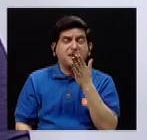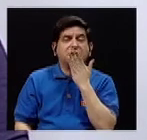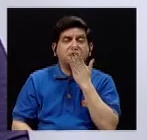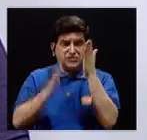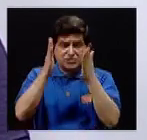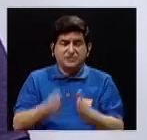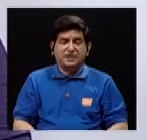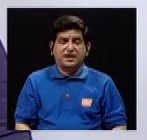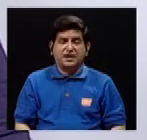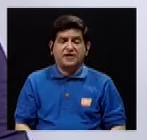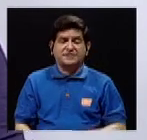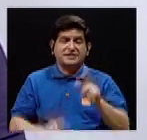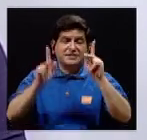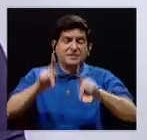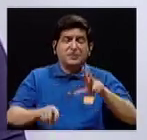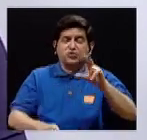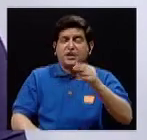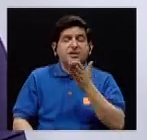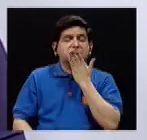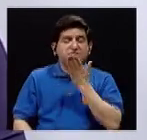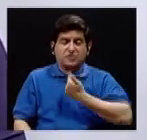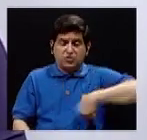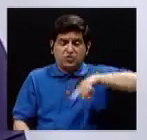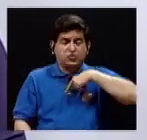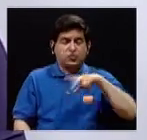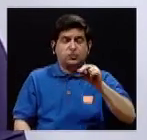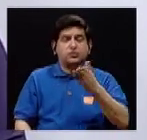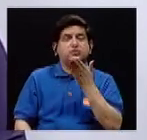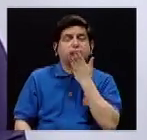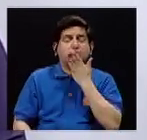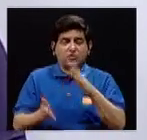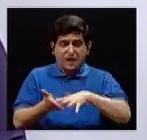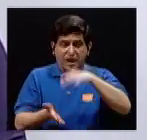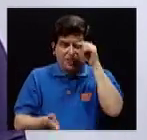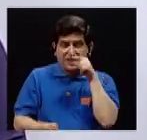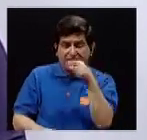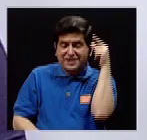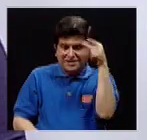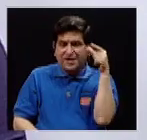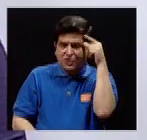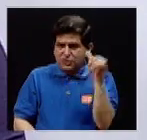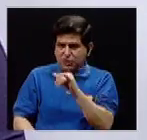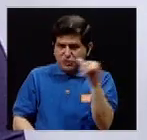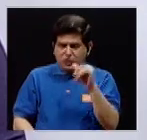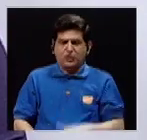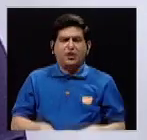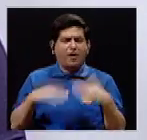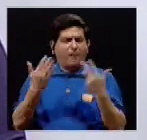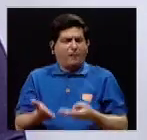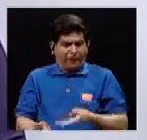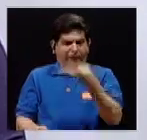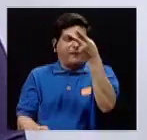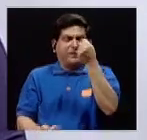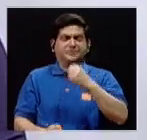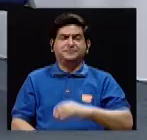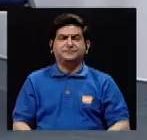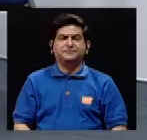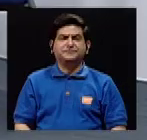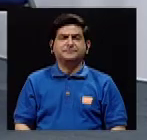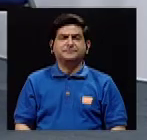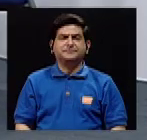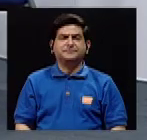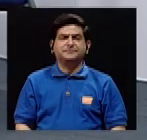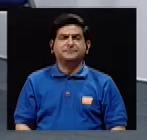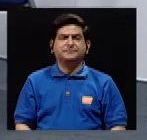indígenas tienen que aprender de los no indígenas pero nosotros como no indígenas podríamos aprender de su lógica porque es riquísima Claro